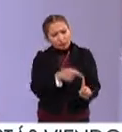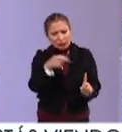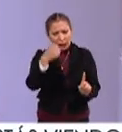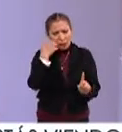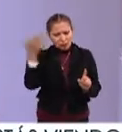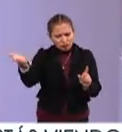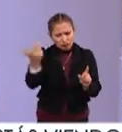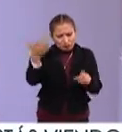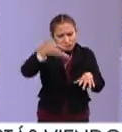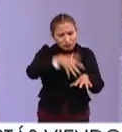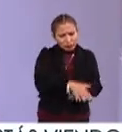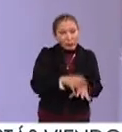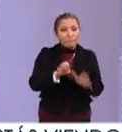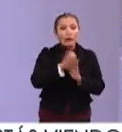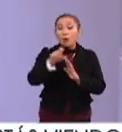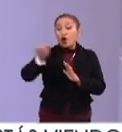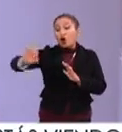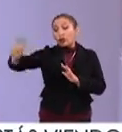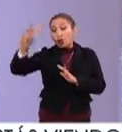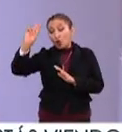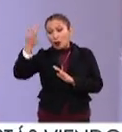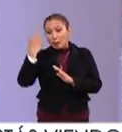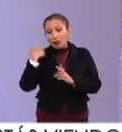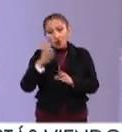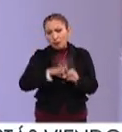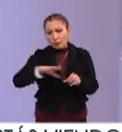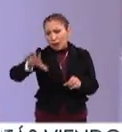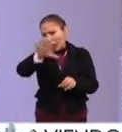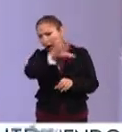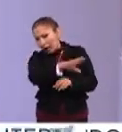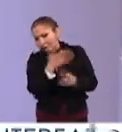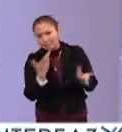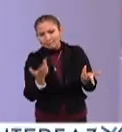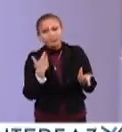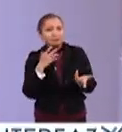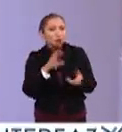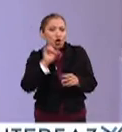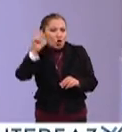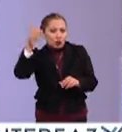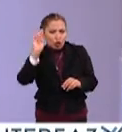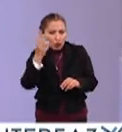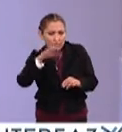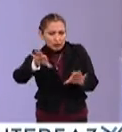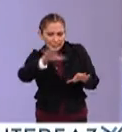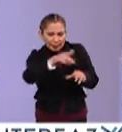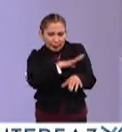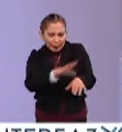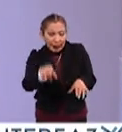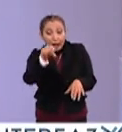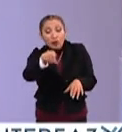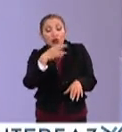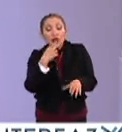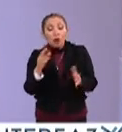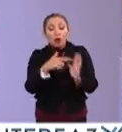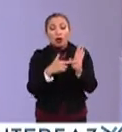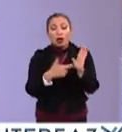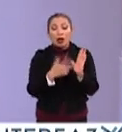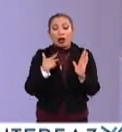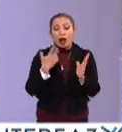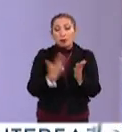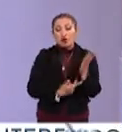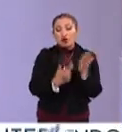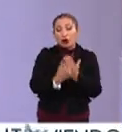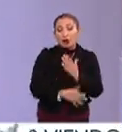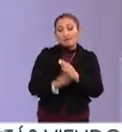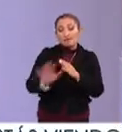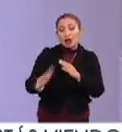eso, pero, por ejemplo, las universidades convencionales, y por convencionales me refiero al resto de las universidades, aplican una política pública, aplican